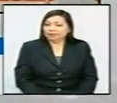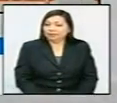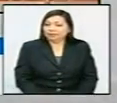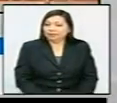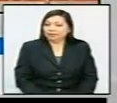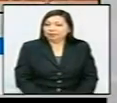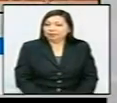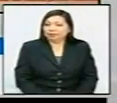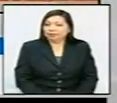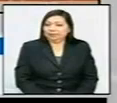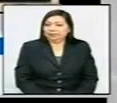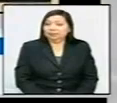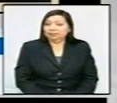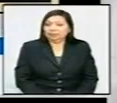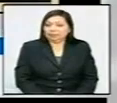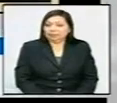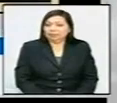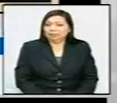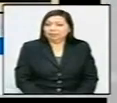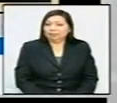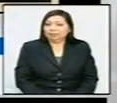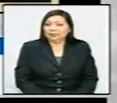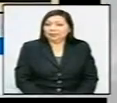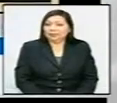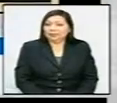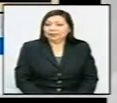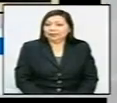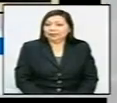Por favor, señora presidenta, ¿podrían poner el audio?